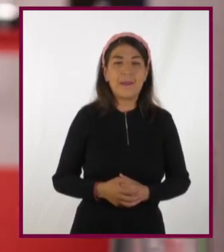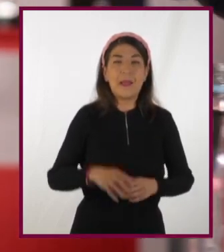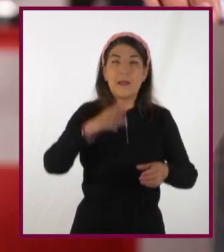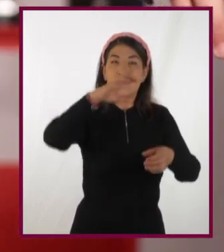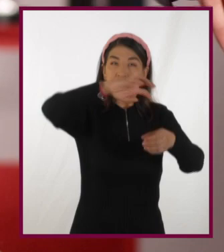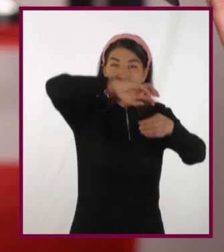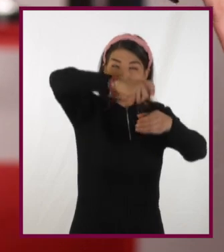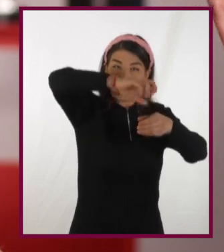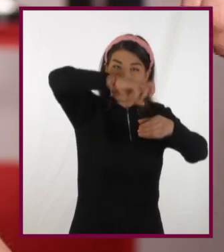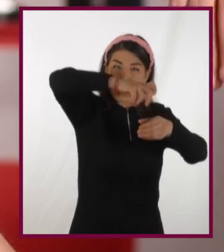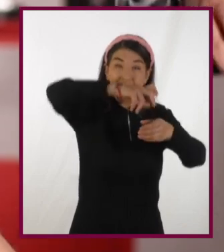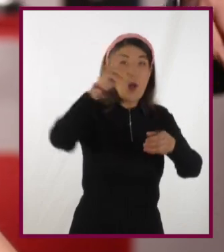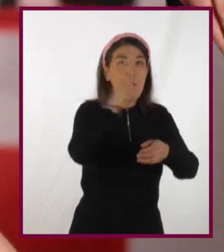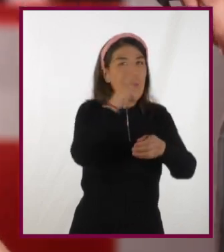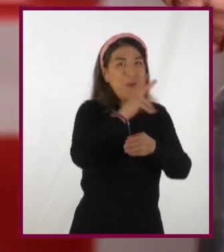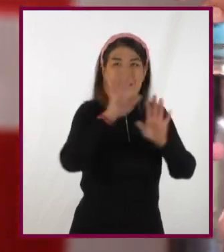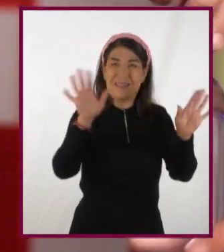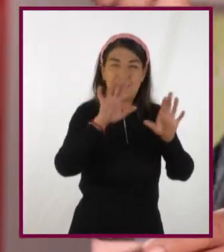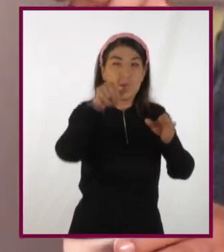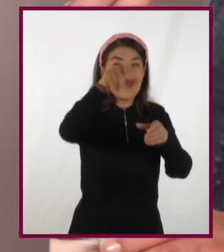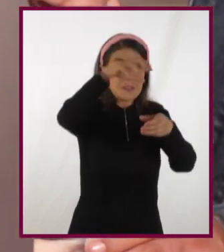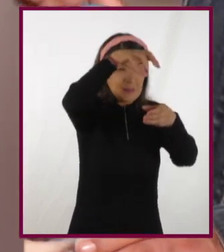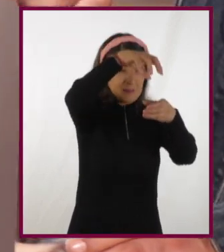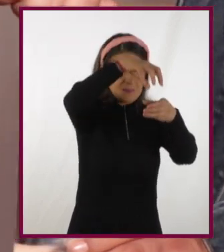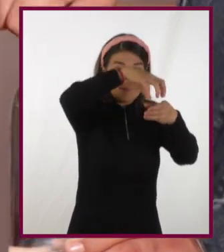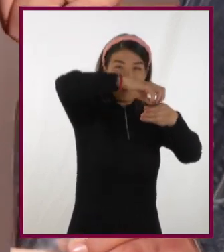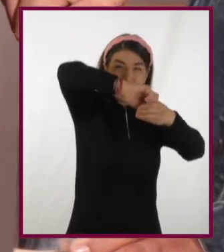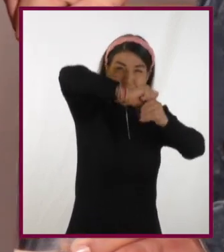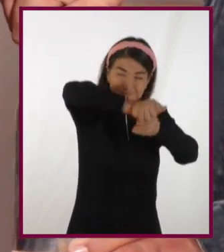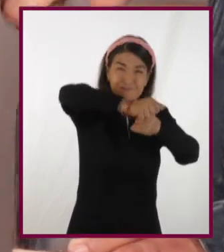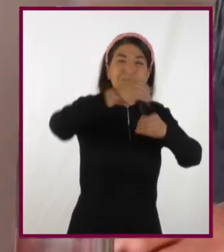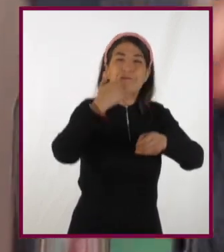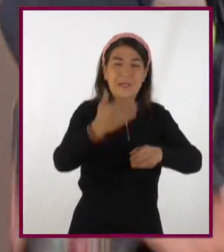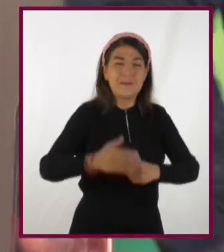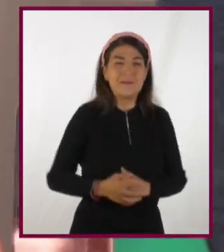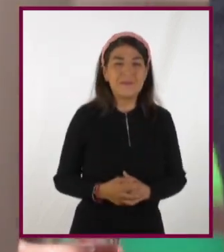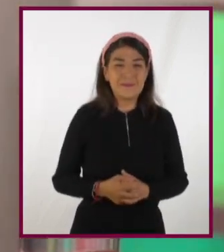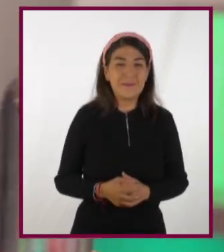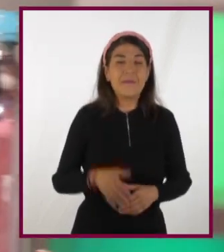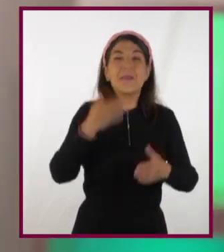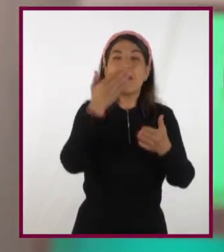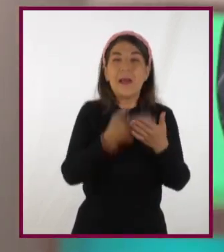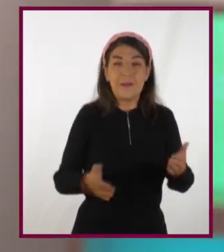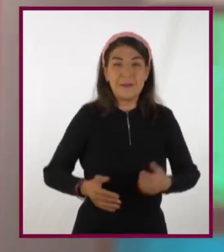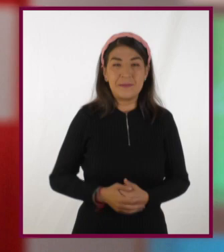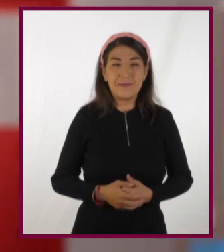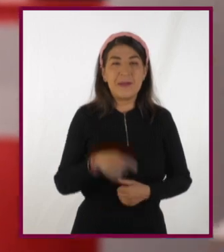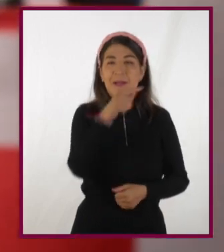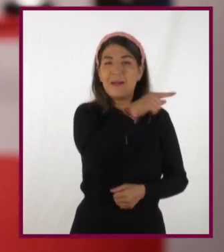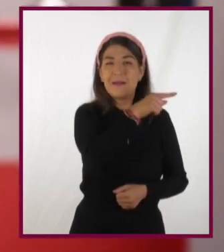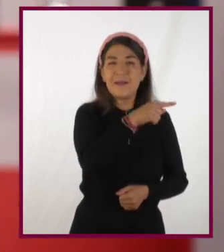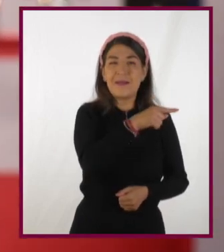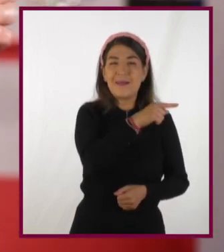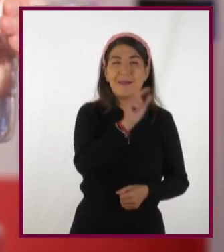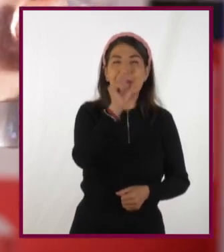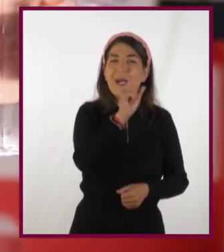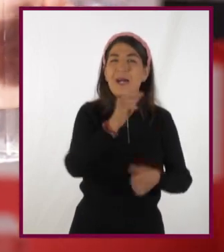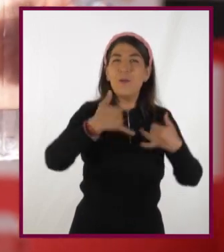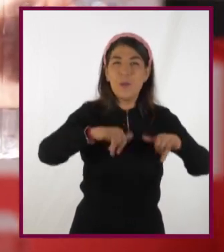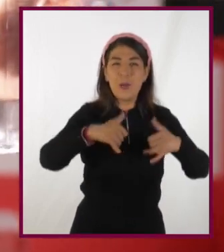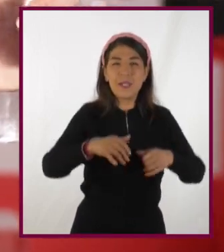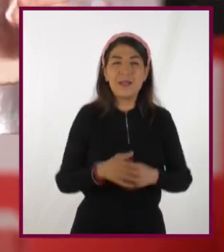La cerramos procurando no dejar aire. Bien cerrada. Y ahora comprobamos que nuestro diablillo se